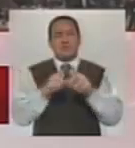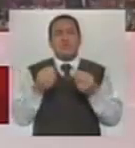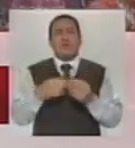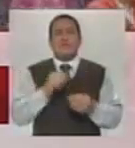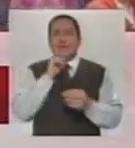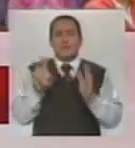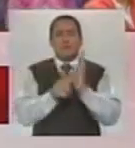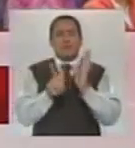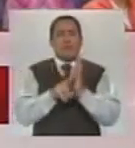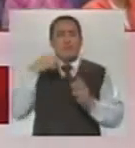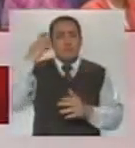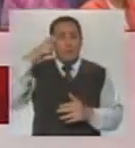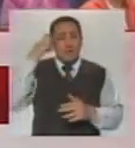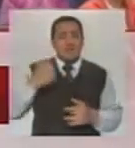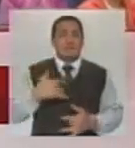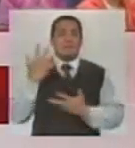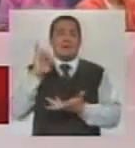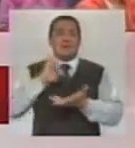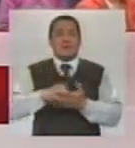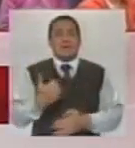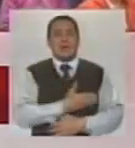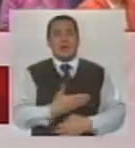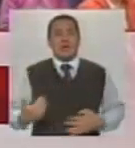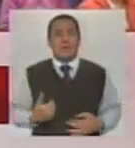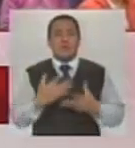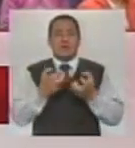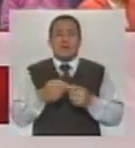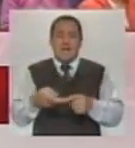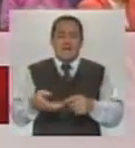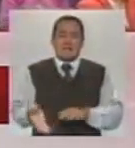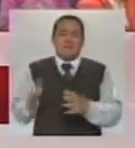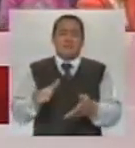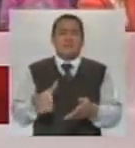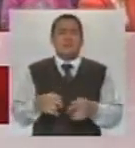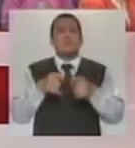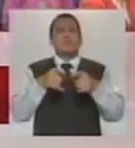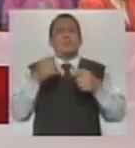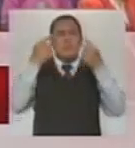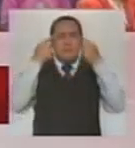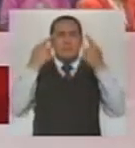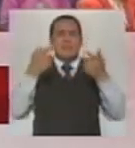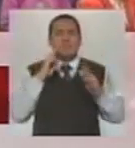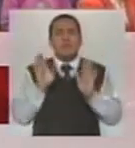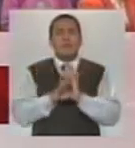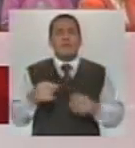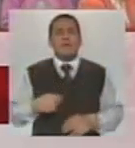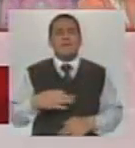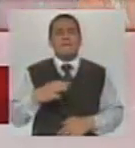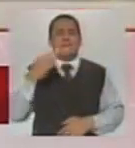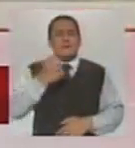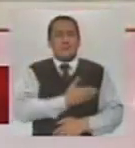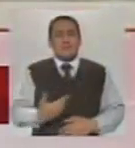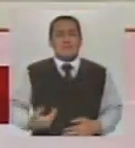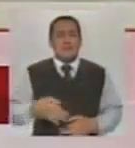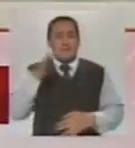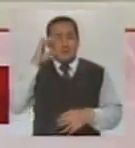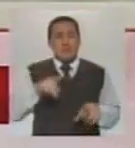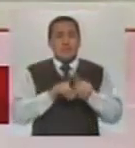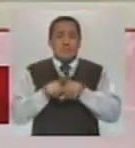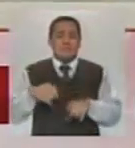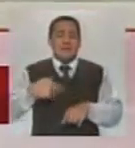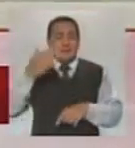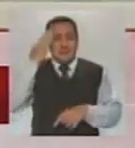política, que están esperando el gobierno que esté moribundo. Su padre, ¿cuál es la opinión que tiene usted sobre este caso, sobre todo teniendo